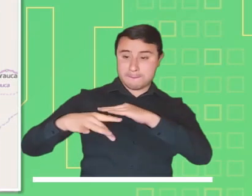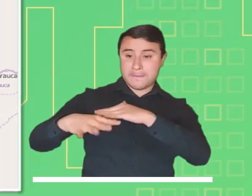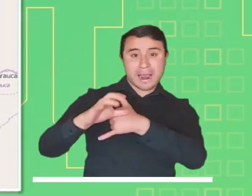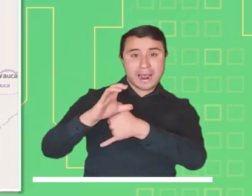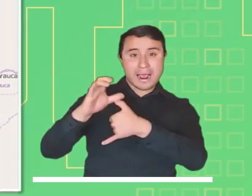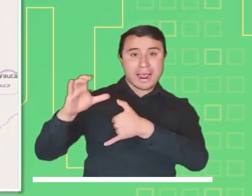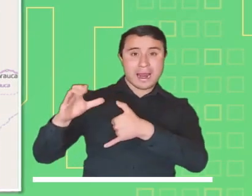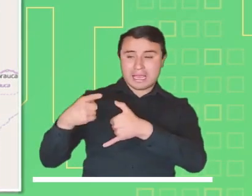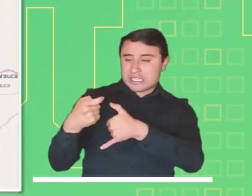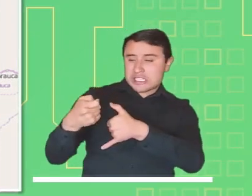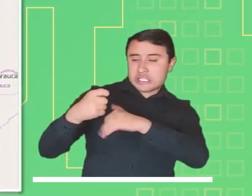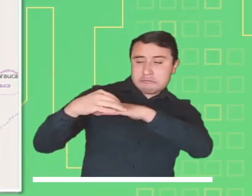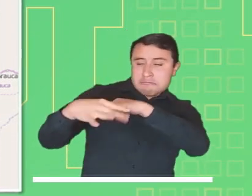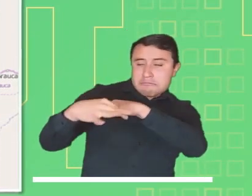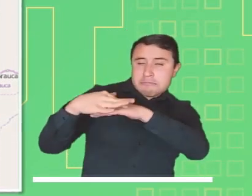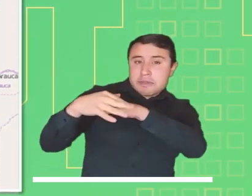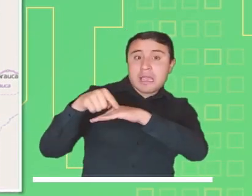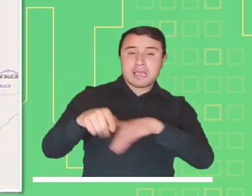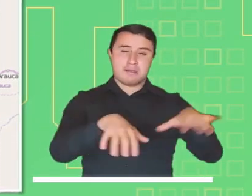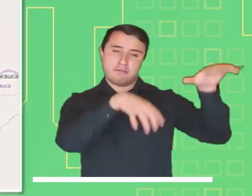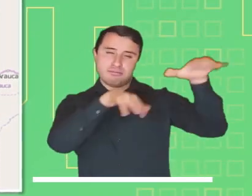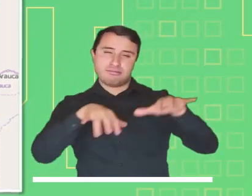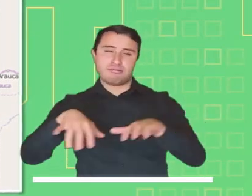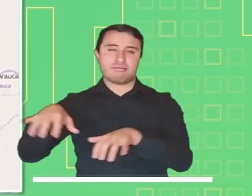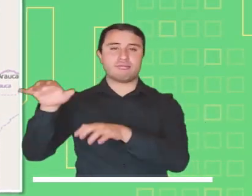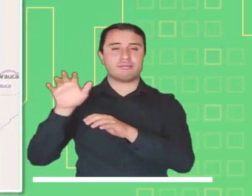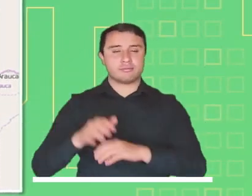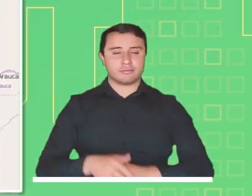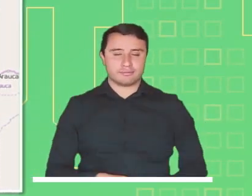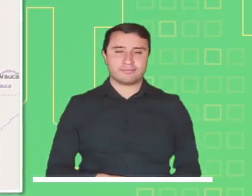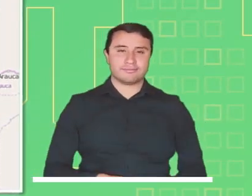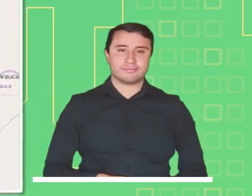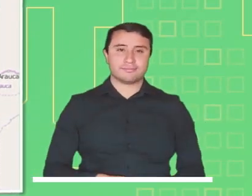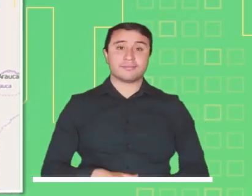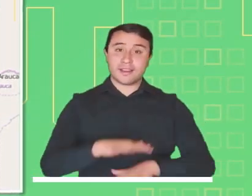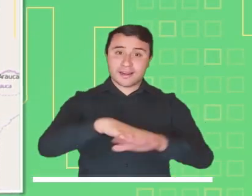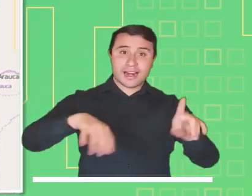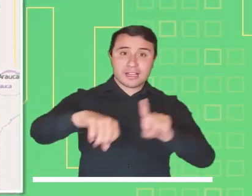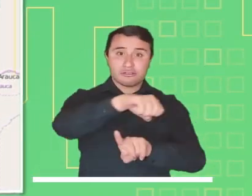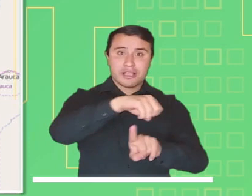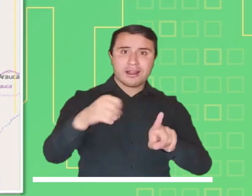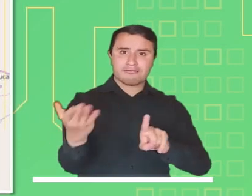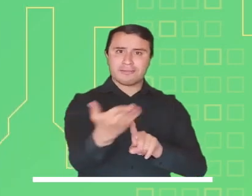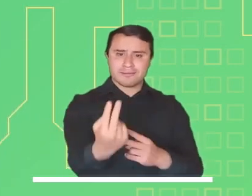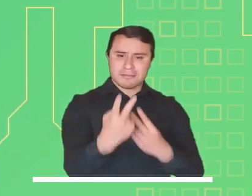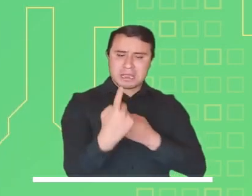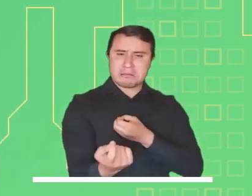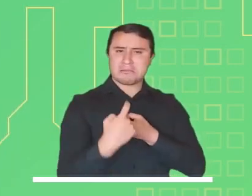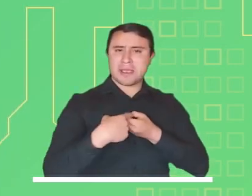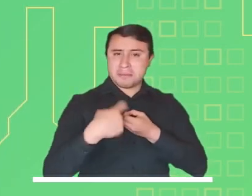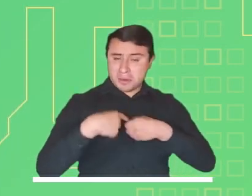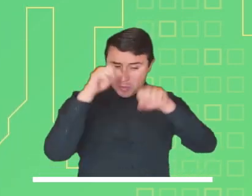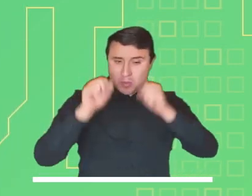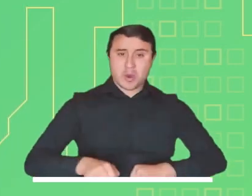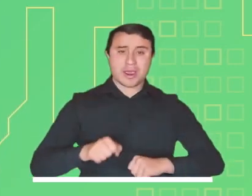Alerta naranja por lluvias en la cuenca del Pacífico y al occidente del área marítima del Mar Caribe y cercanías a la costa.